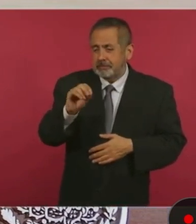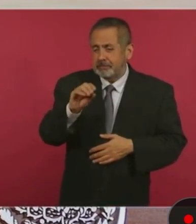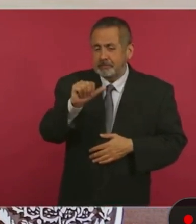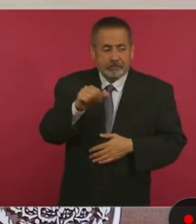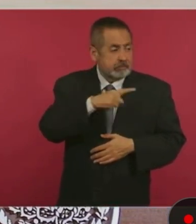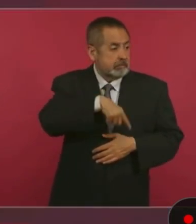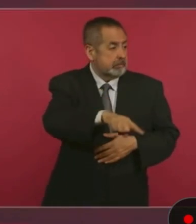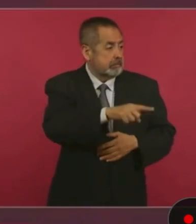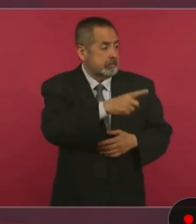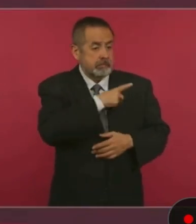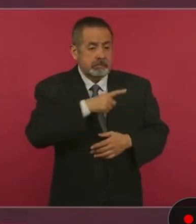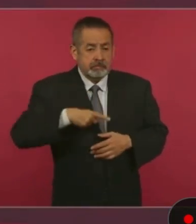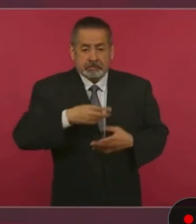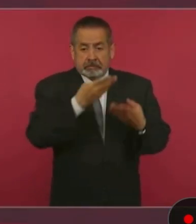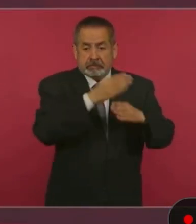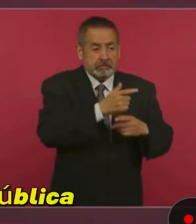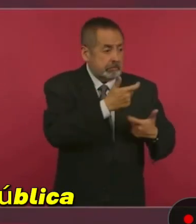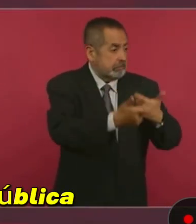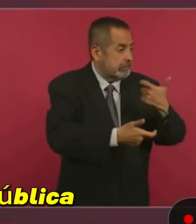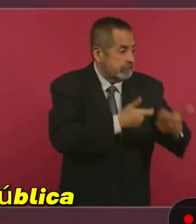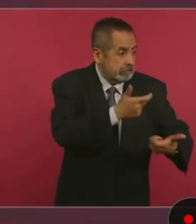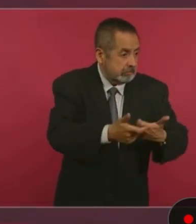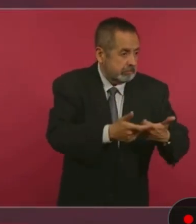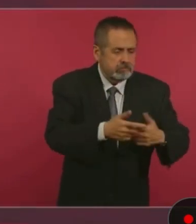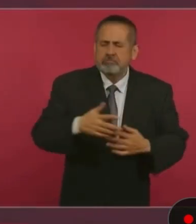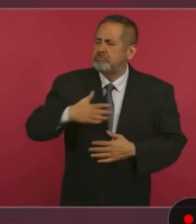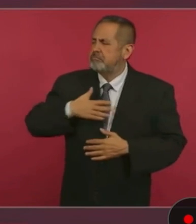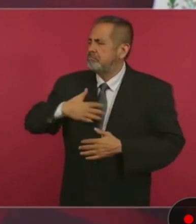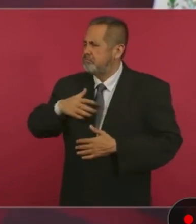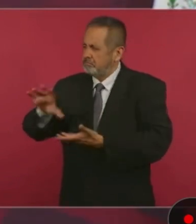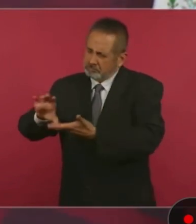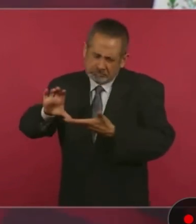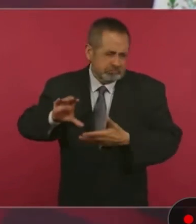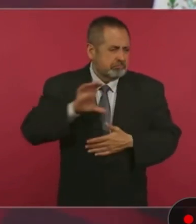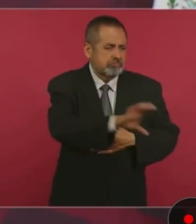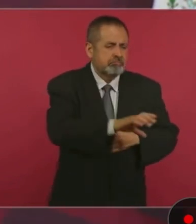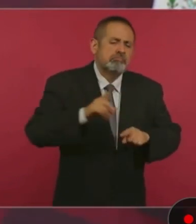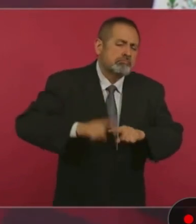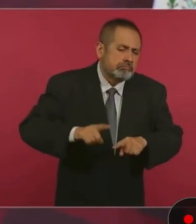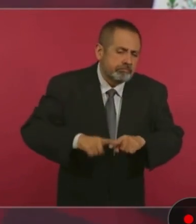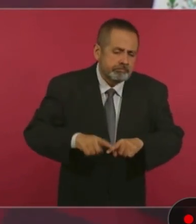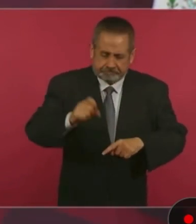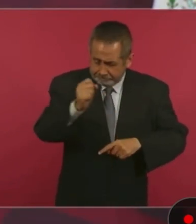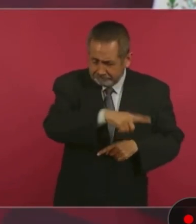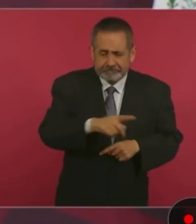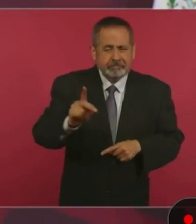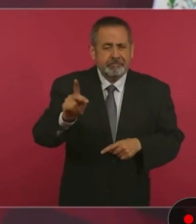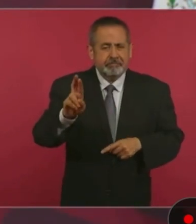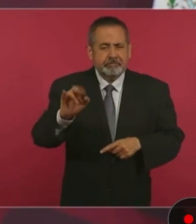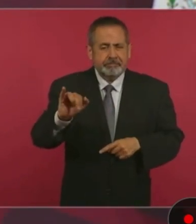banqueros y grandes empresarios en deuda pública? PRI, PAN.